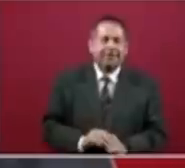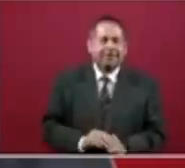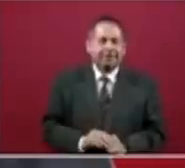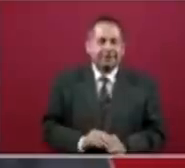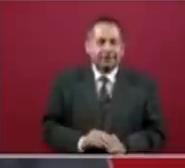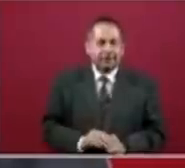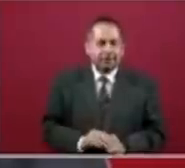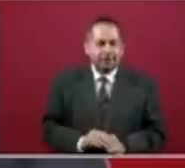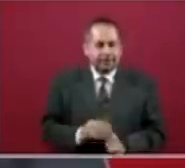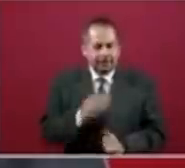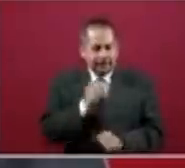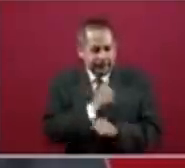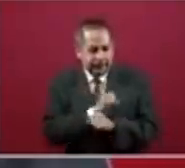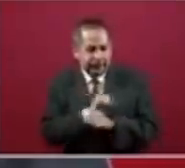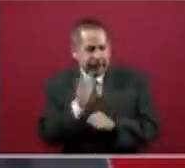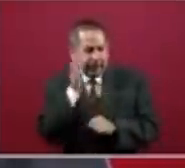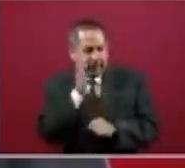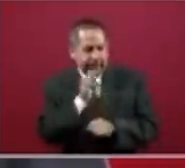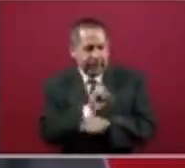suave,